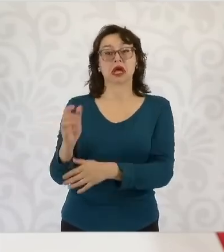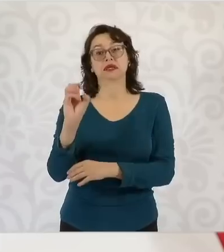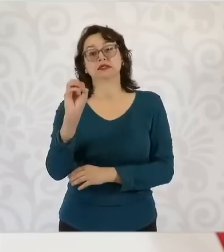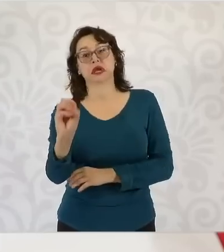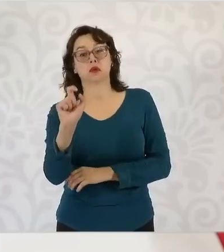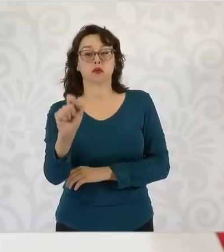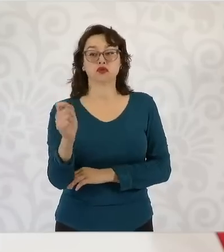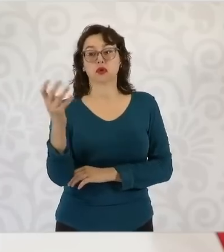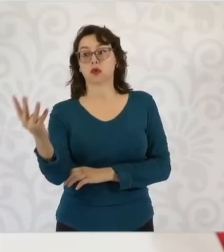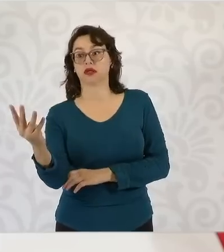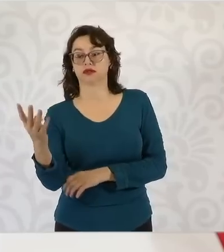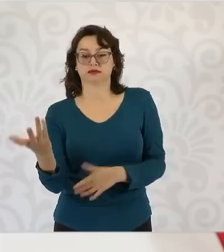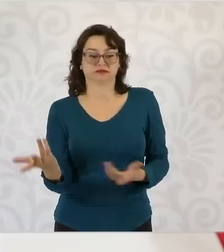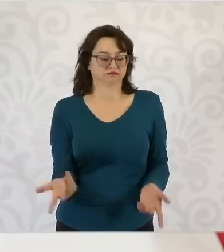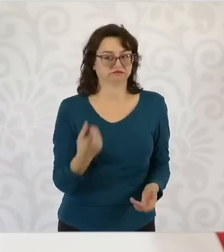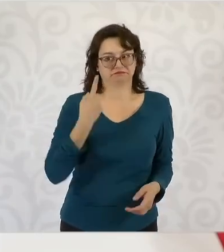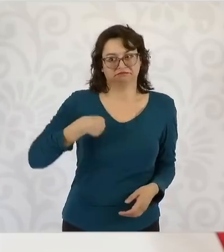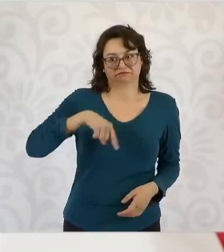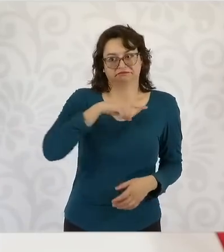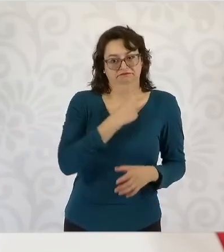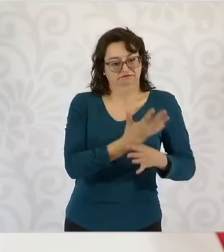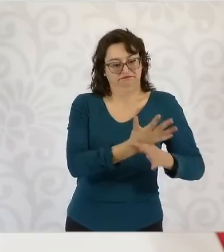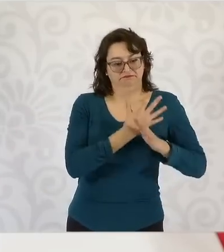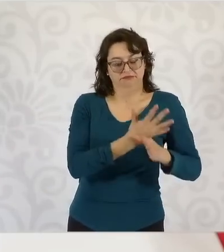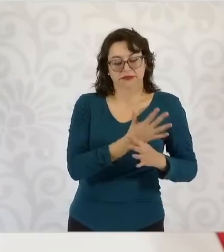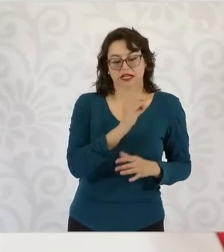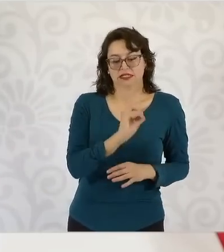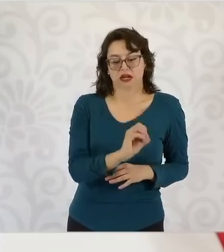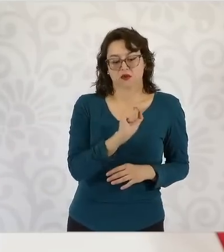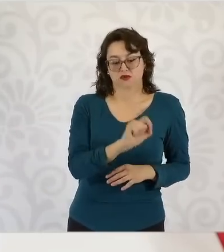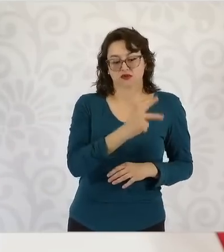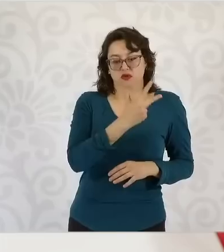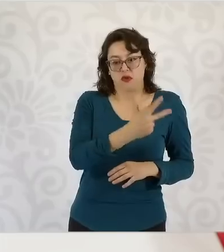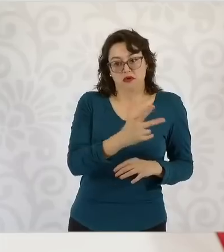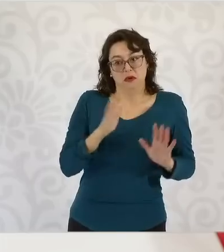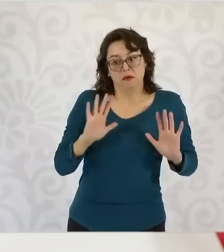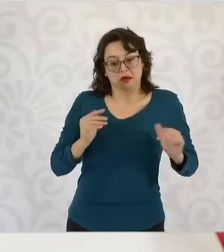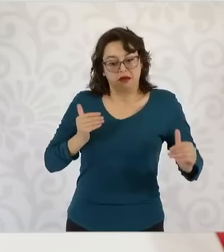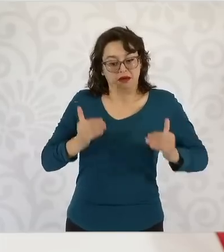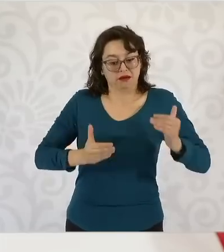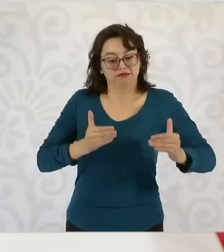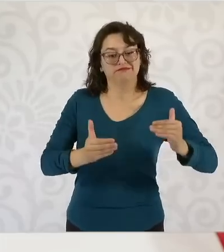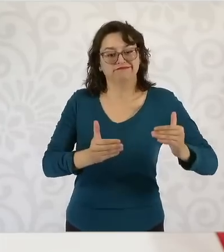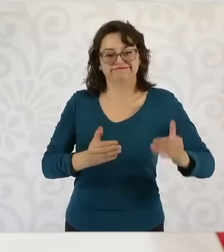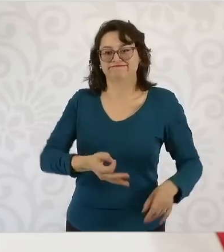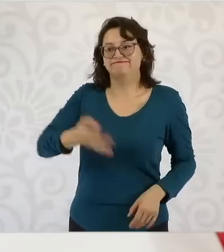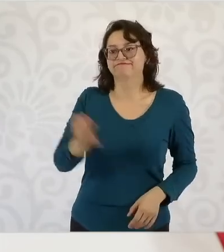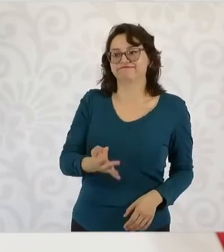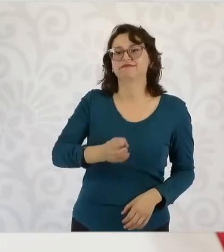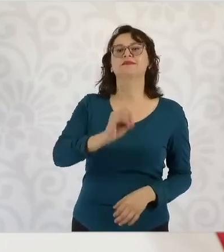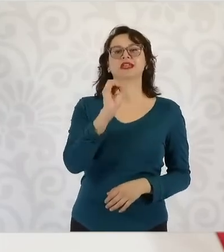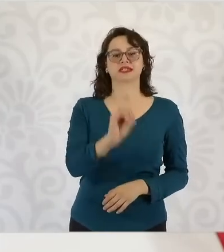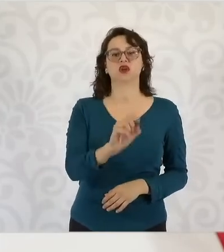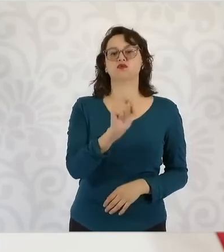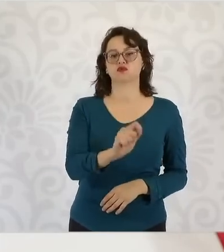fue prácticamente el doble de lo que se esperaba, mostrando una buena marcha y una continua expansión